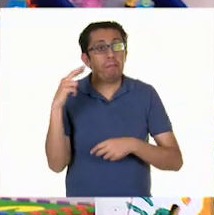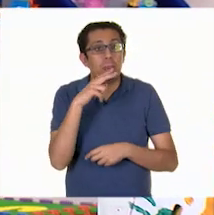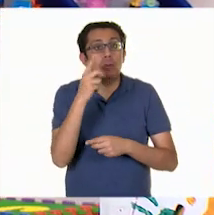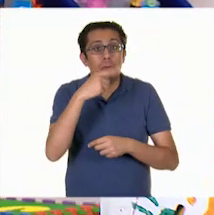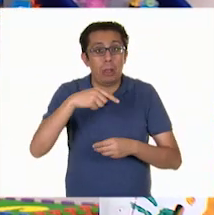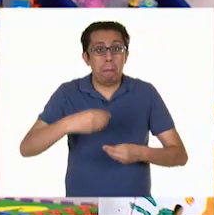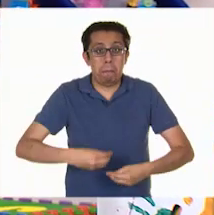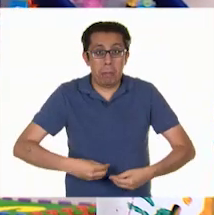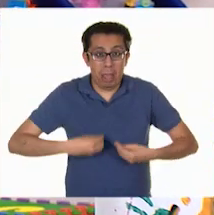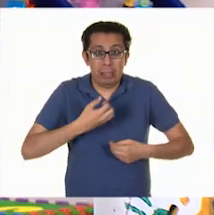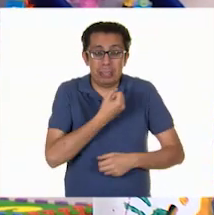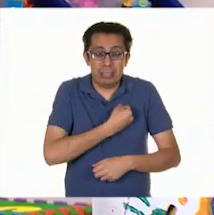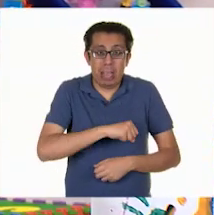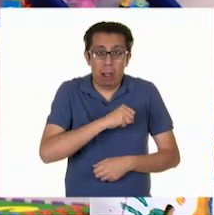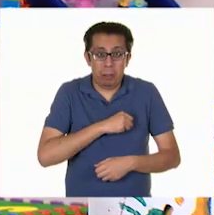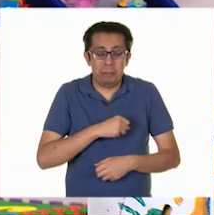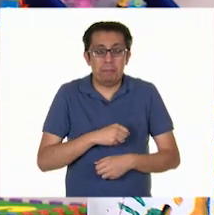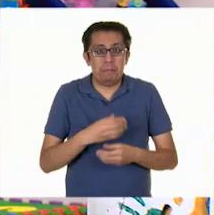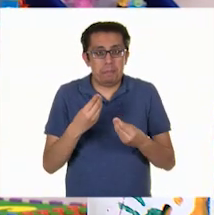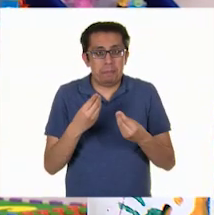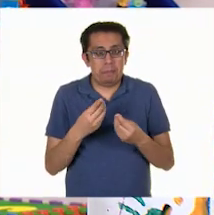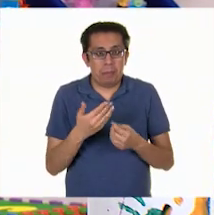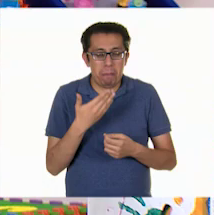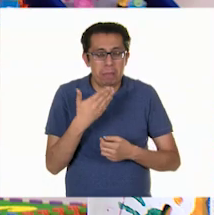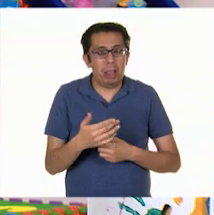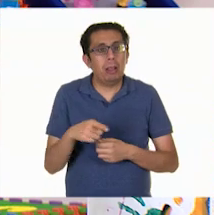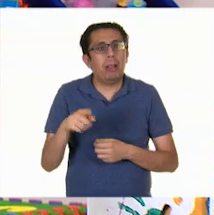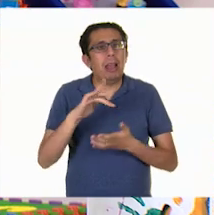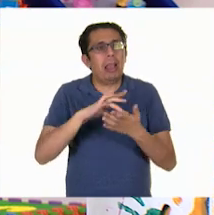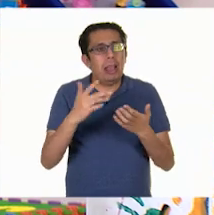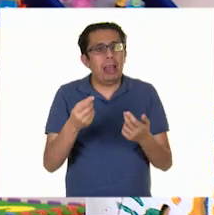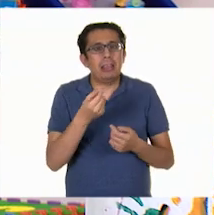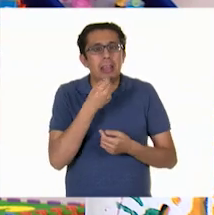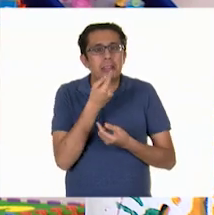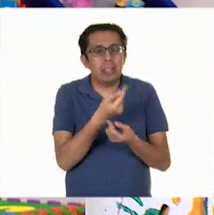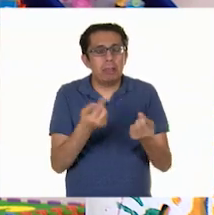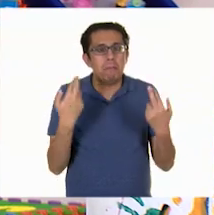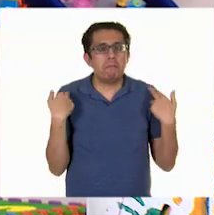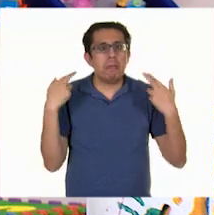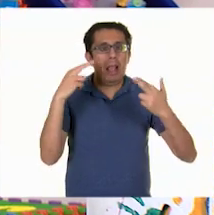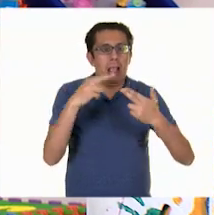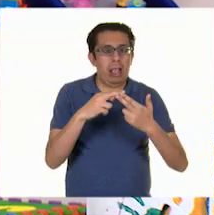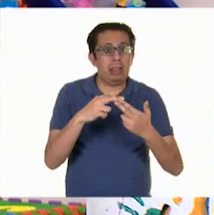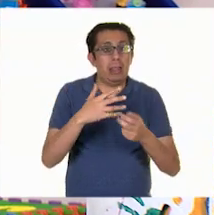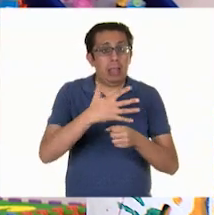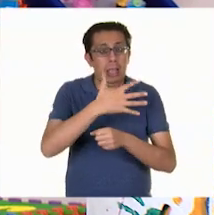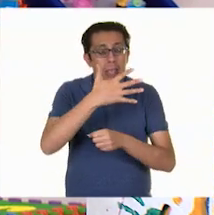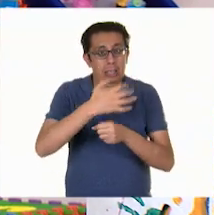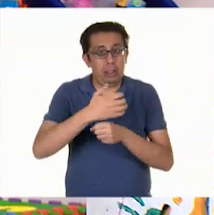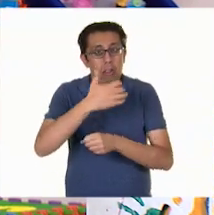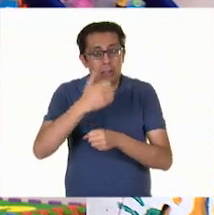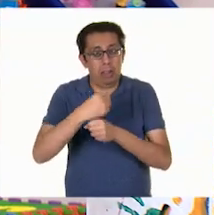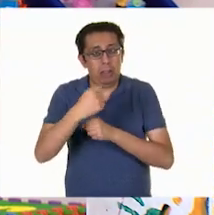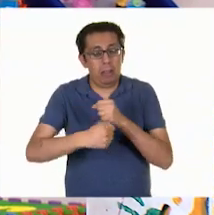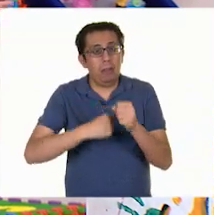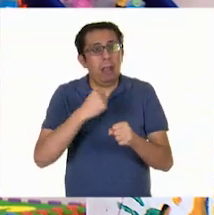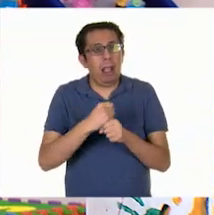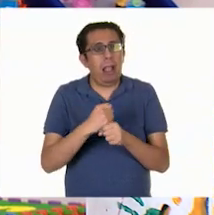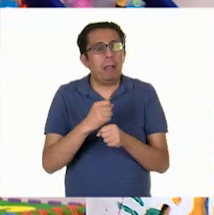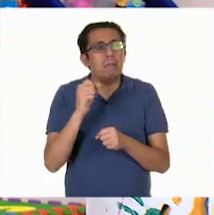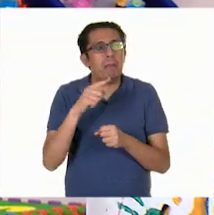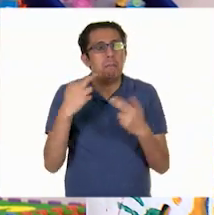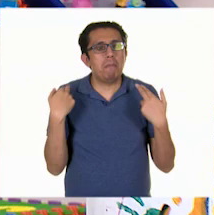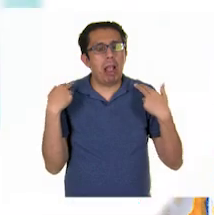saludablemente. Agradecemos a las niñas, los niños, las maestras y los maestros de quinto y sexto grado, así como a la maestra